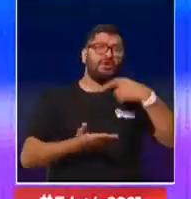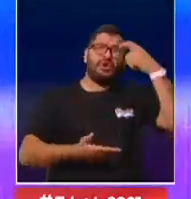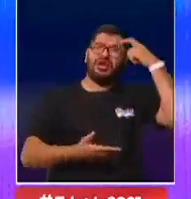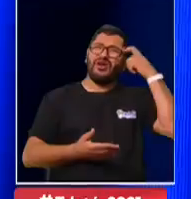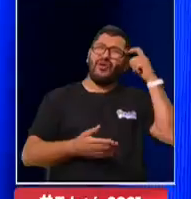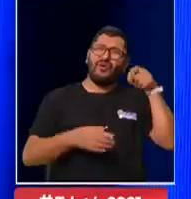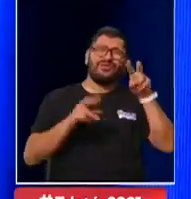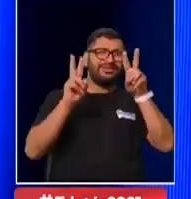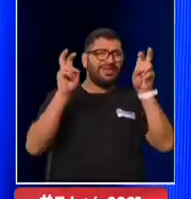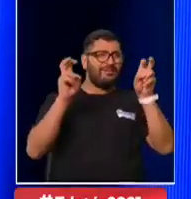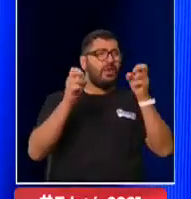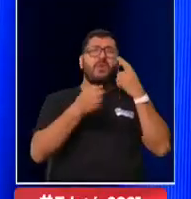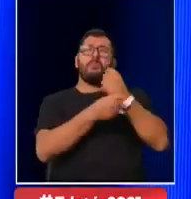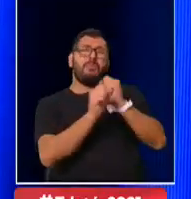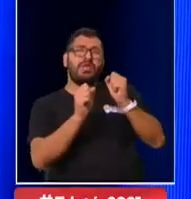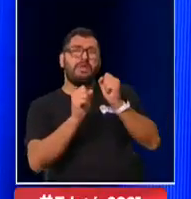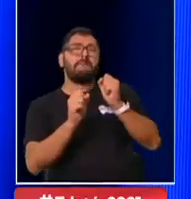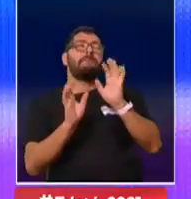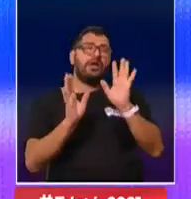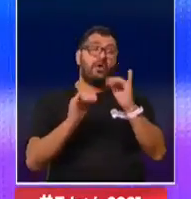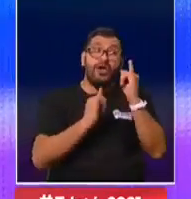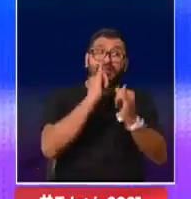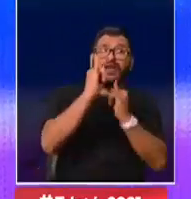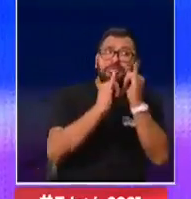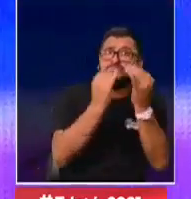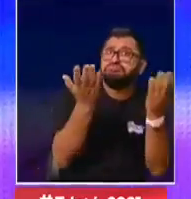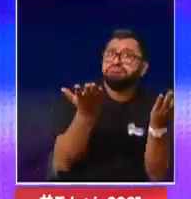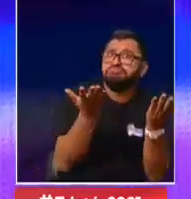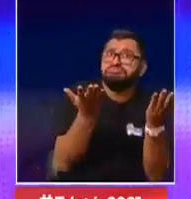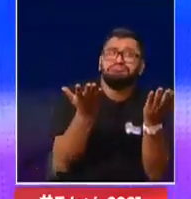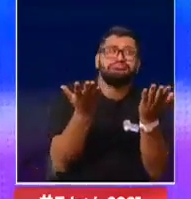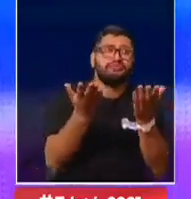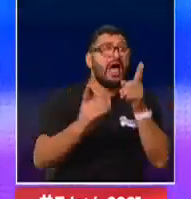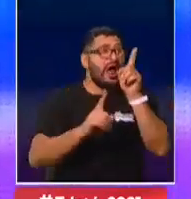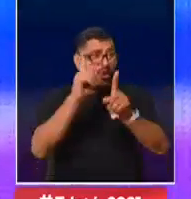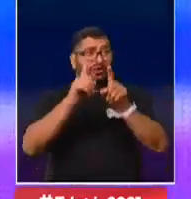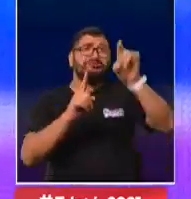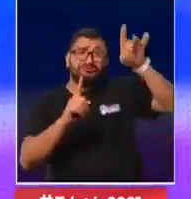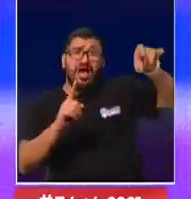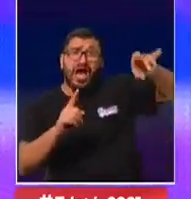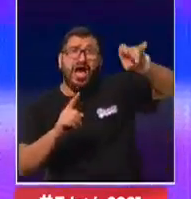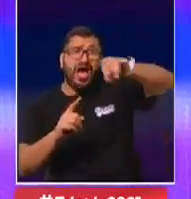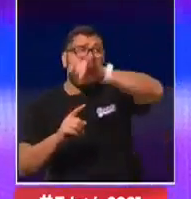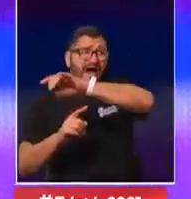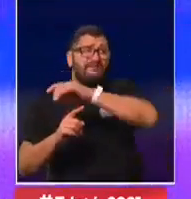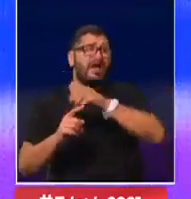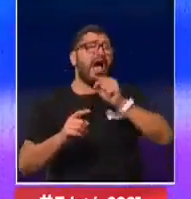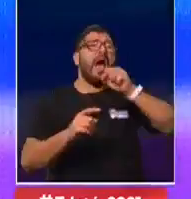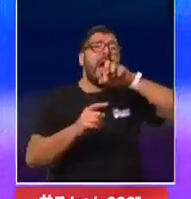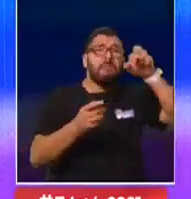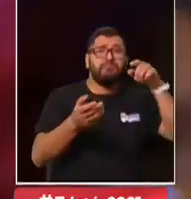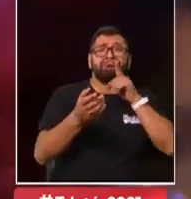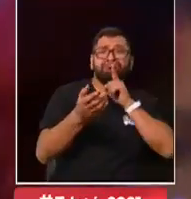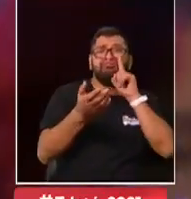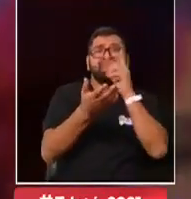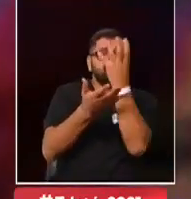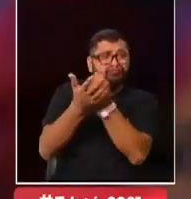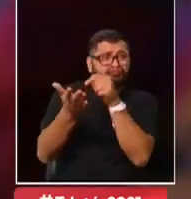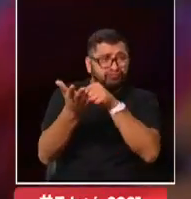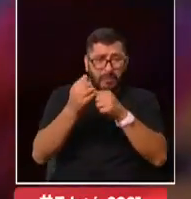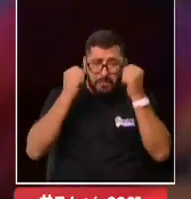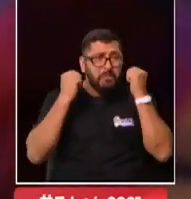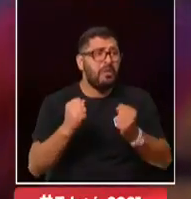pero por internet, allí los que se manejan, por las aplicaciones, siempre se puede de alguna forma. Así